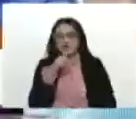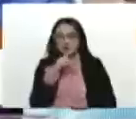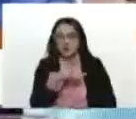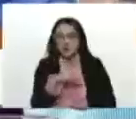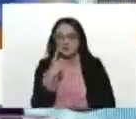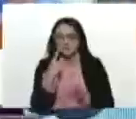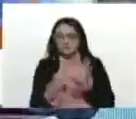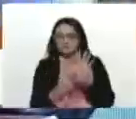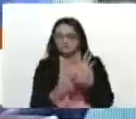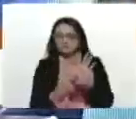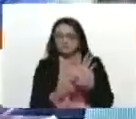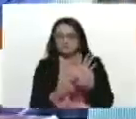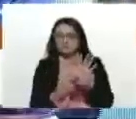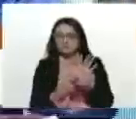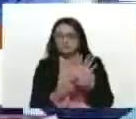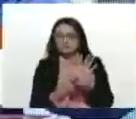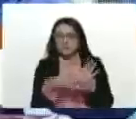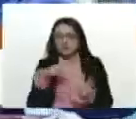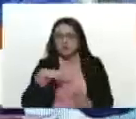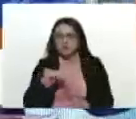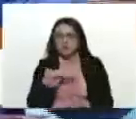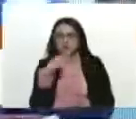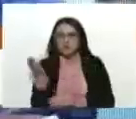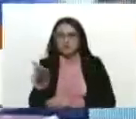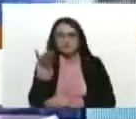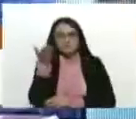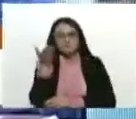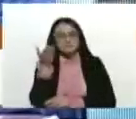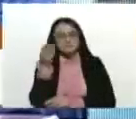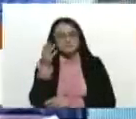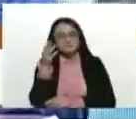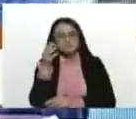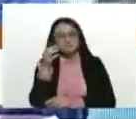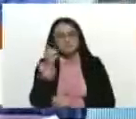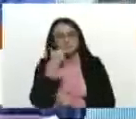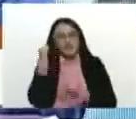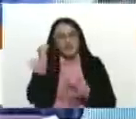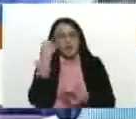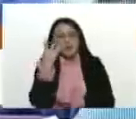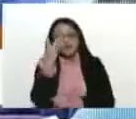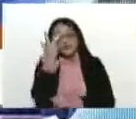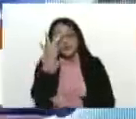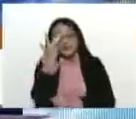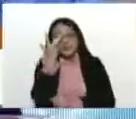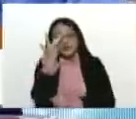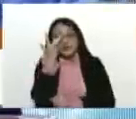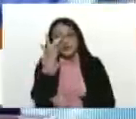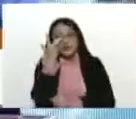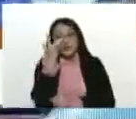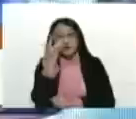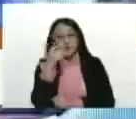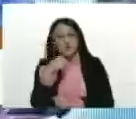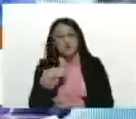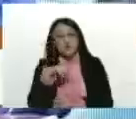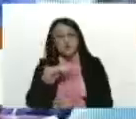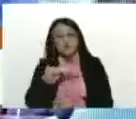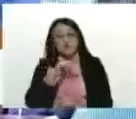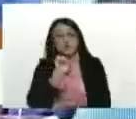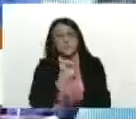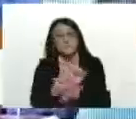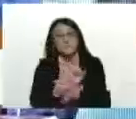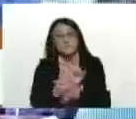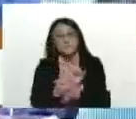para demostrarlo en la práctica nosotros nos alzamos el cuatro de febrero y llegamos a estábamos detenidos